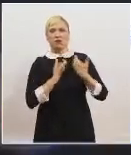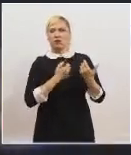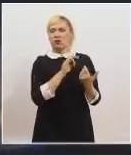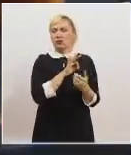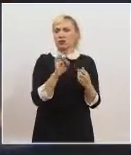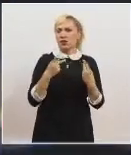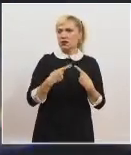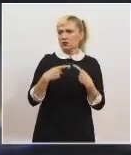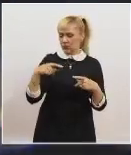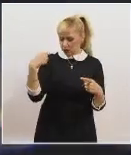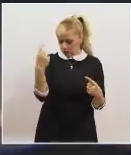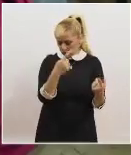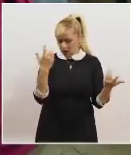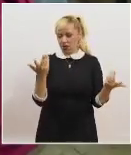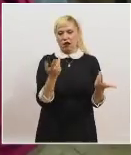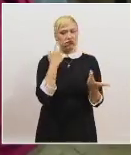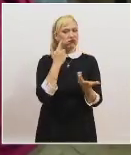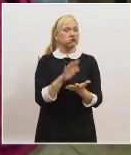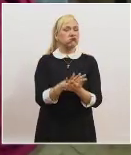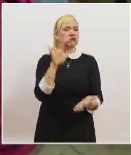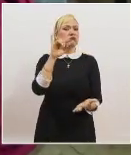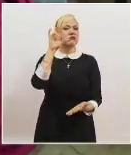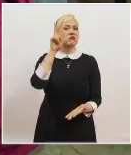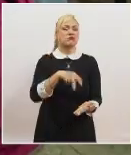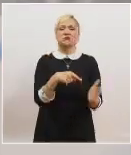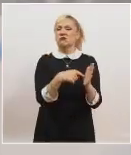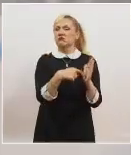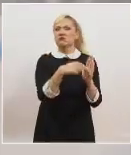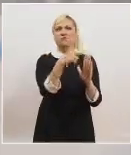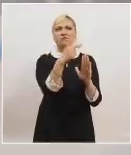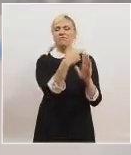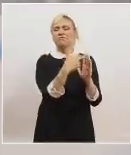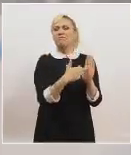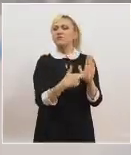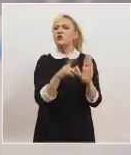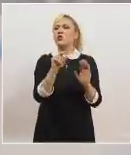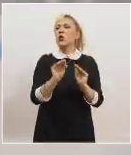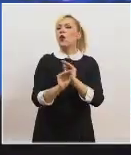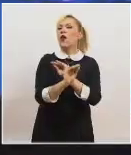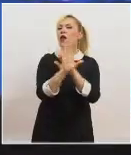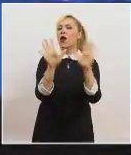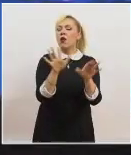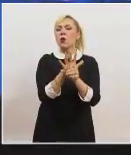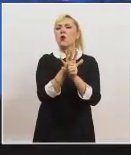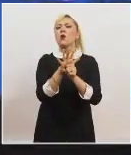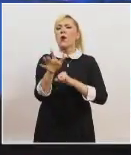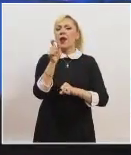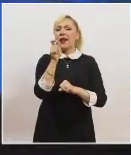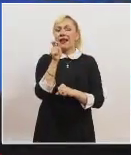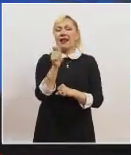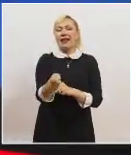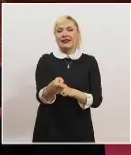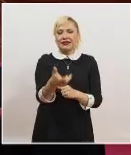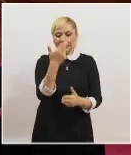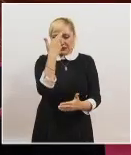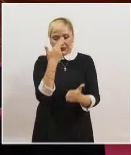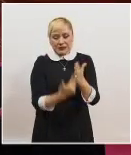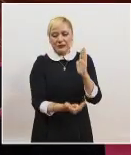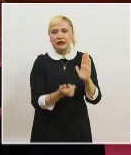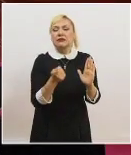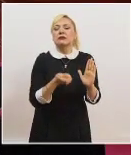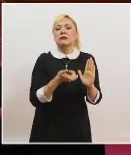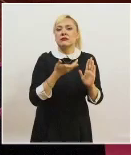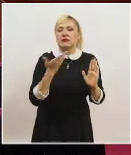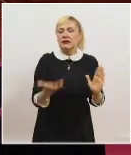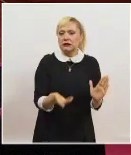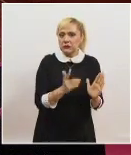a las personas. La mayoría consideró que la norma no describe de modo preciso y estricto la conducta delictiva. El